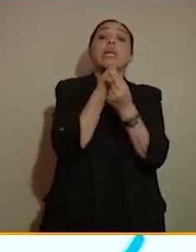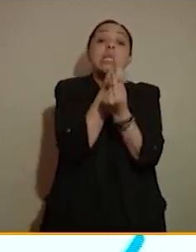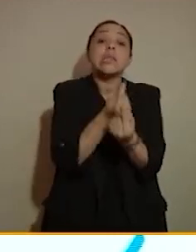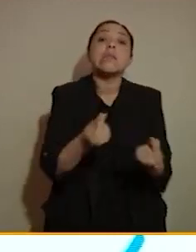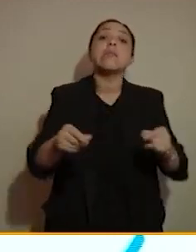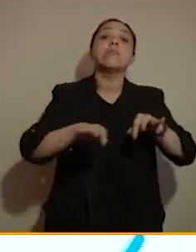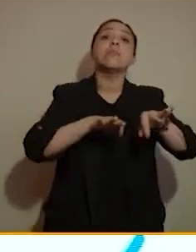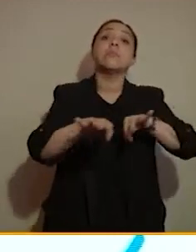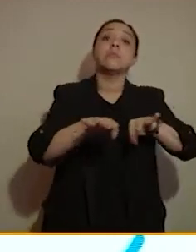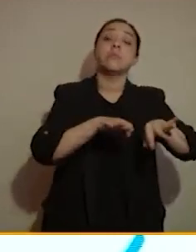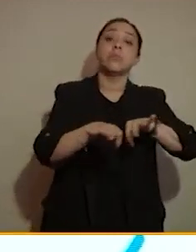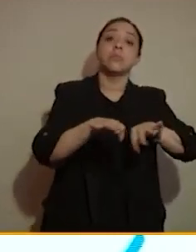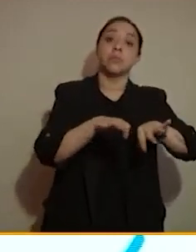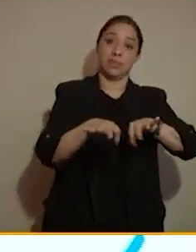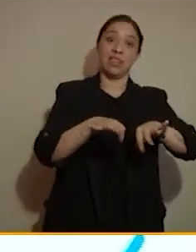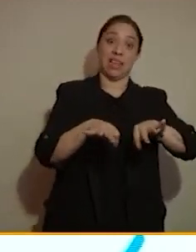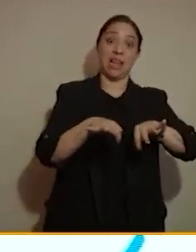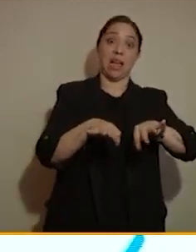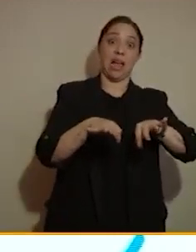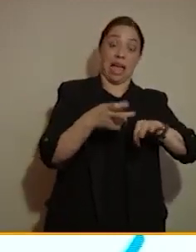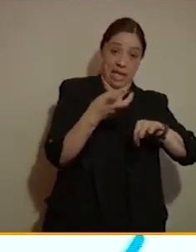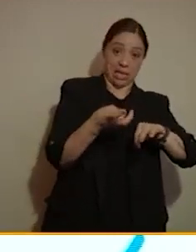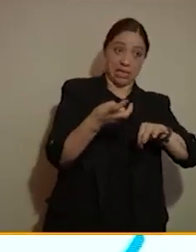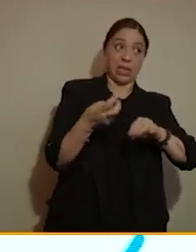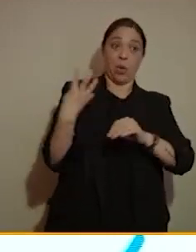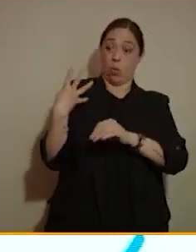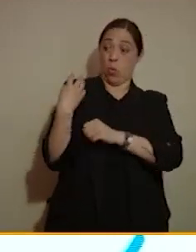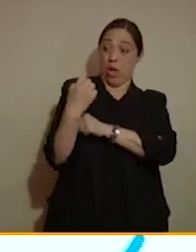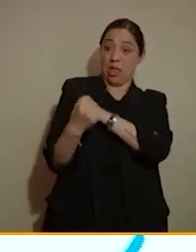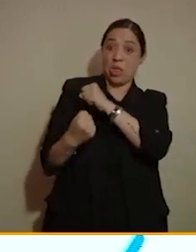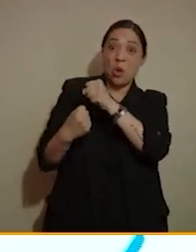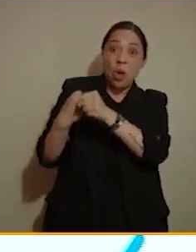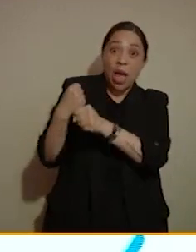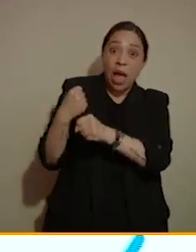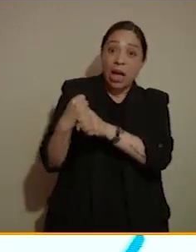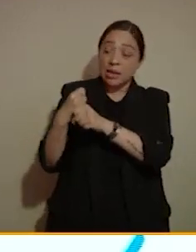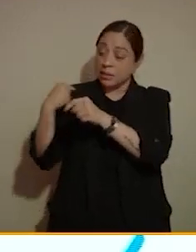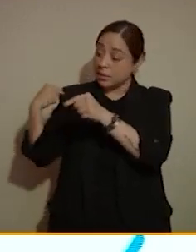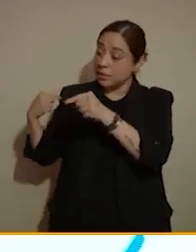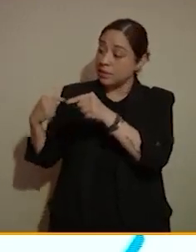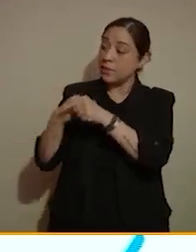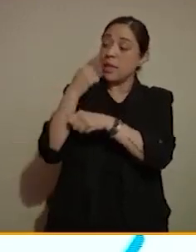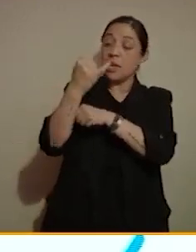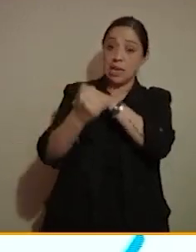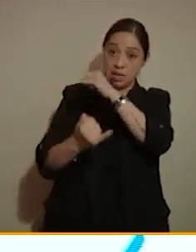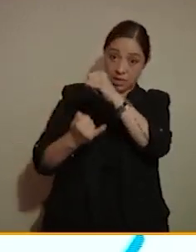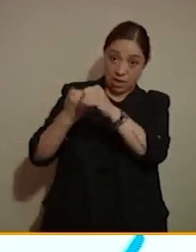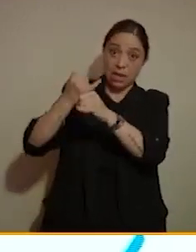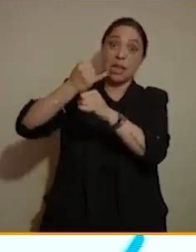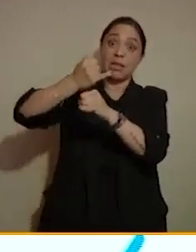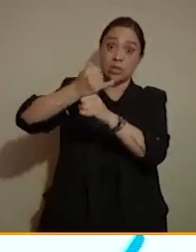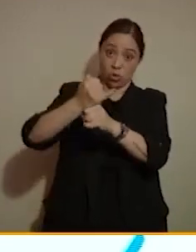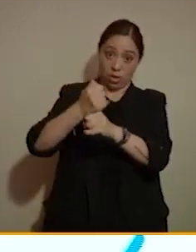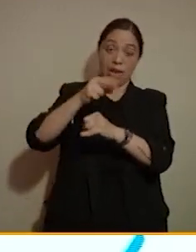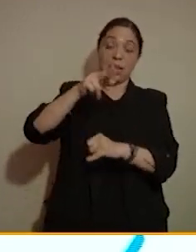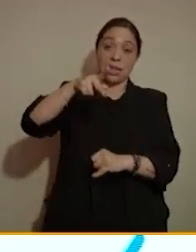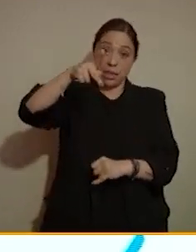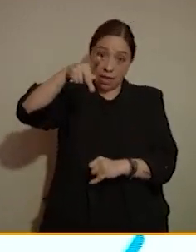En 4 años, Nike ha visto a nivel internacional sus ingresos reducir de un 10%.